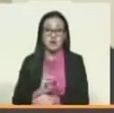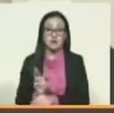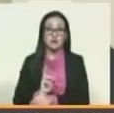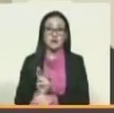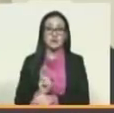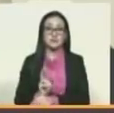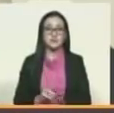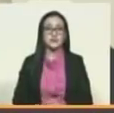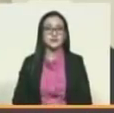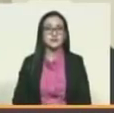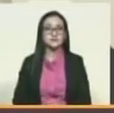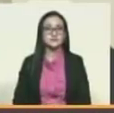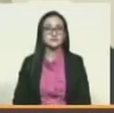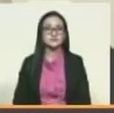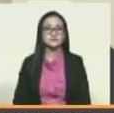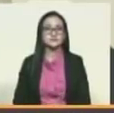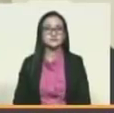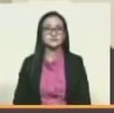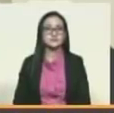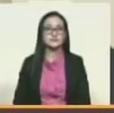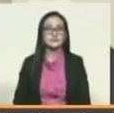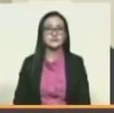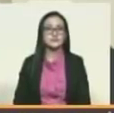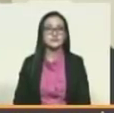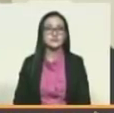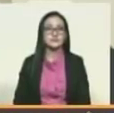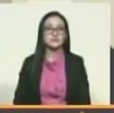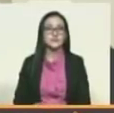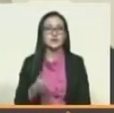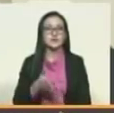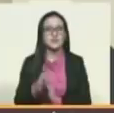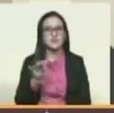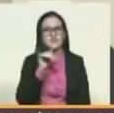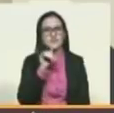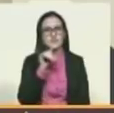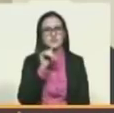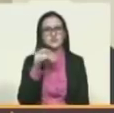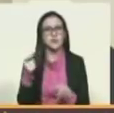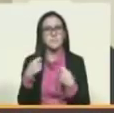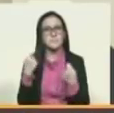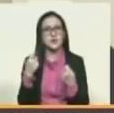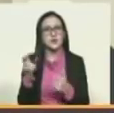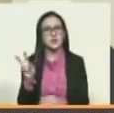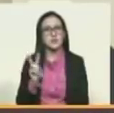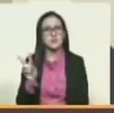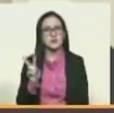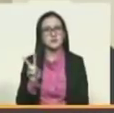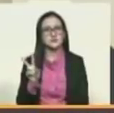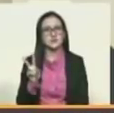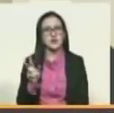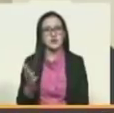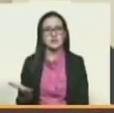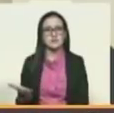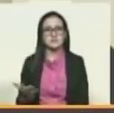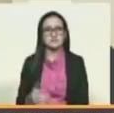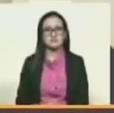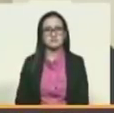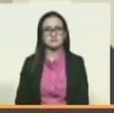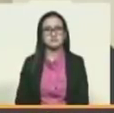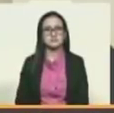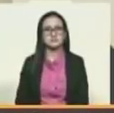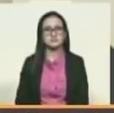Sobre la información de un periódico venezolano, no sé,